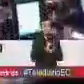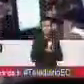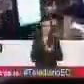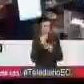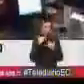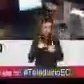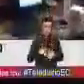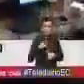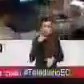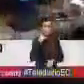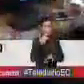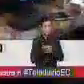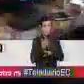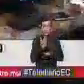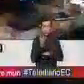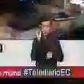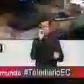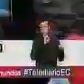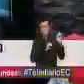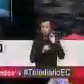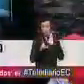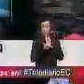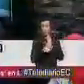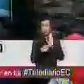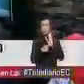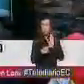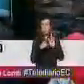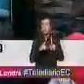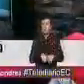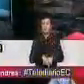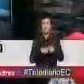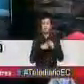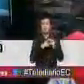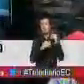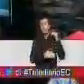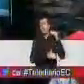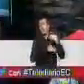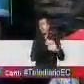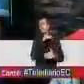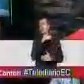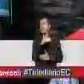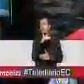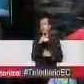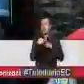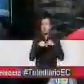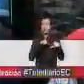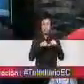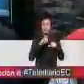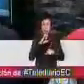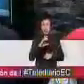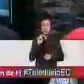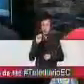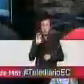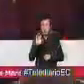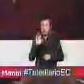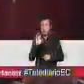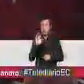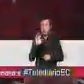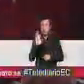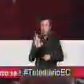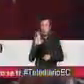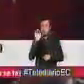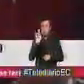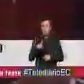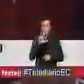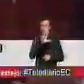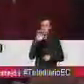bancadas continuaron presentando sus observaciones a la normativa. Inicie un proceso para entregar la administración de CNT, 1.500 millones de dólares.